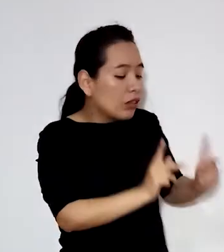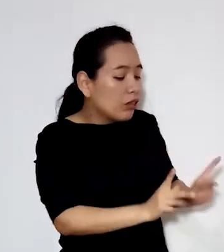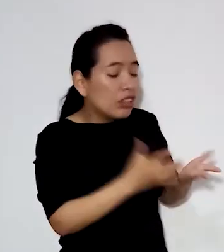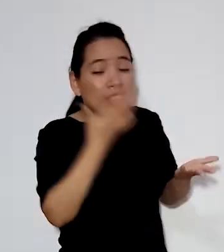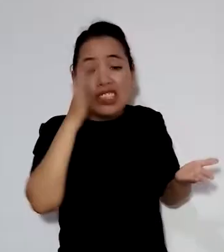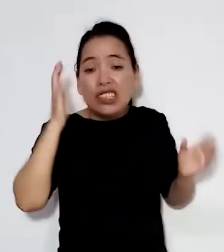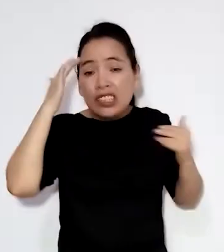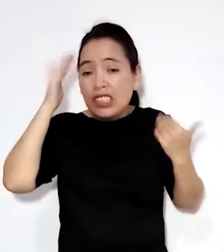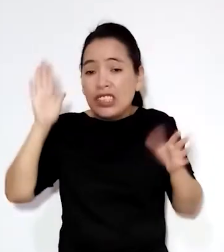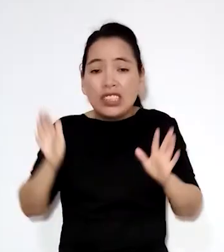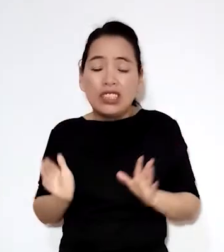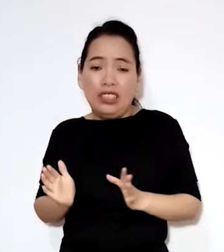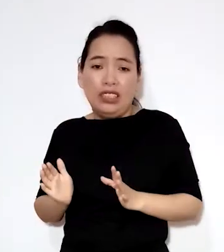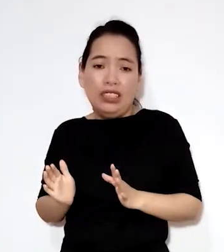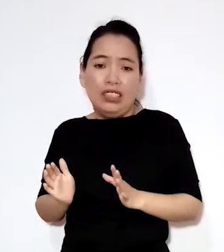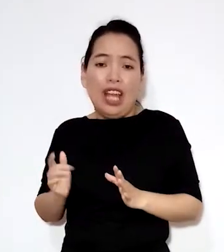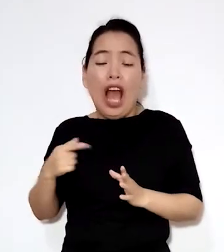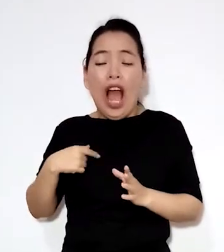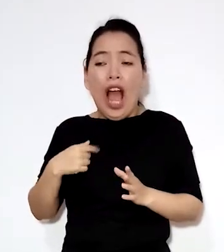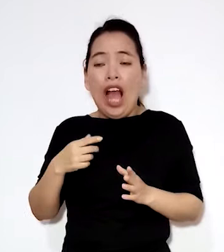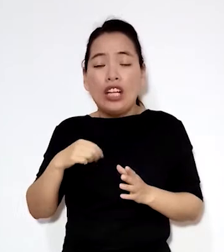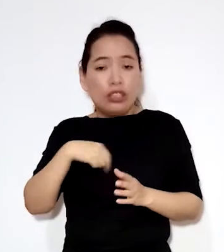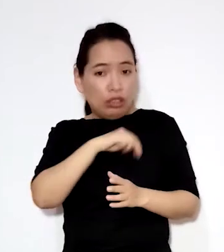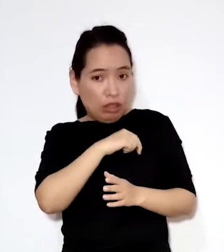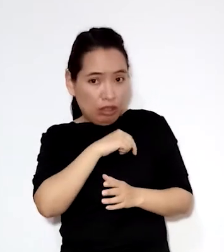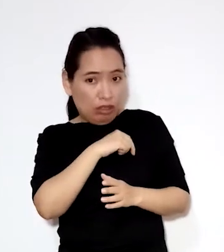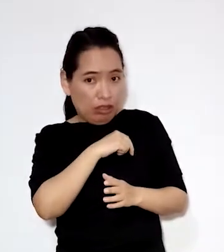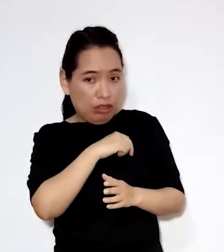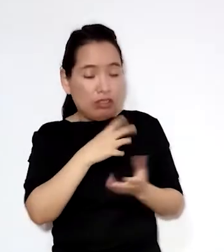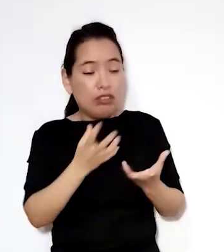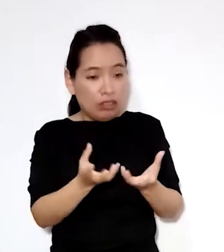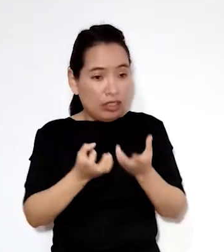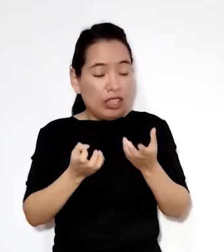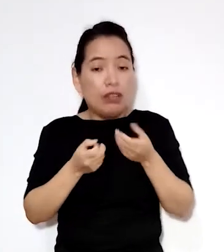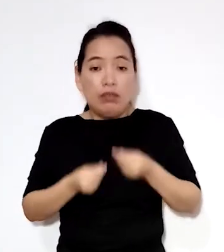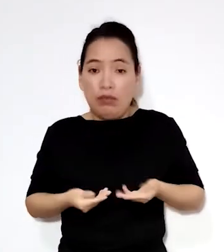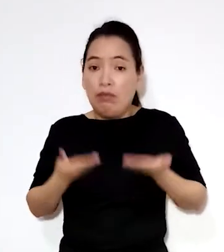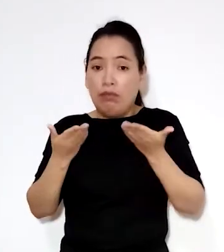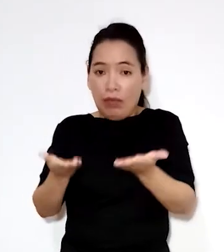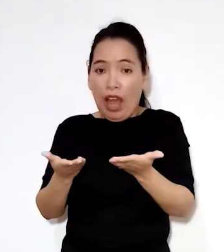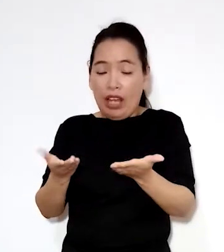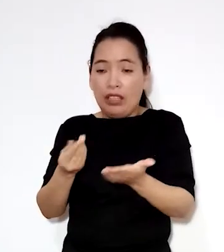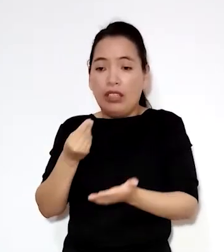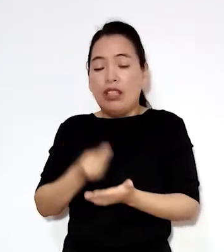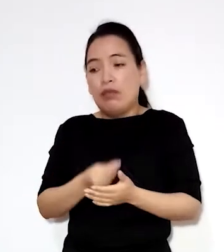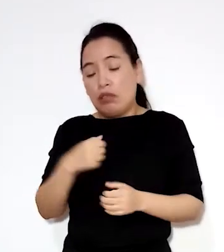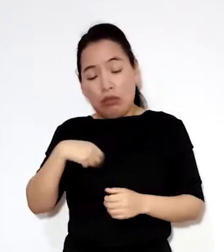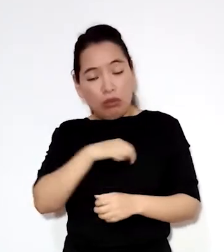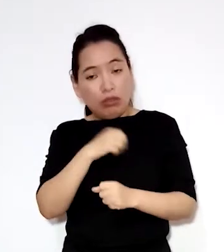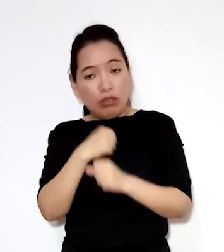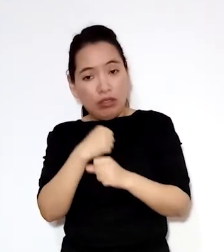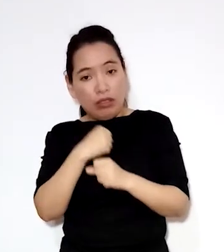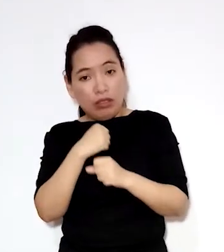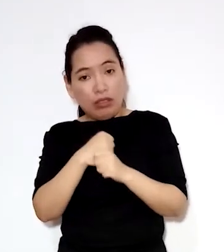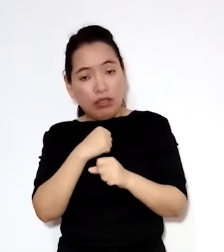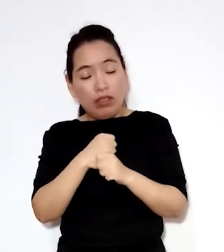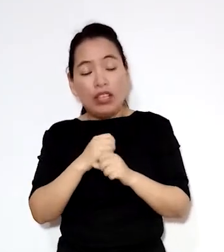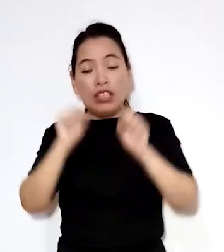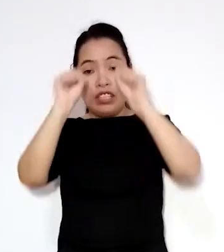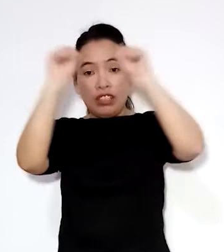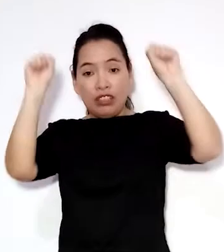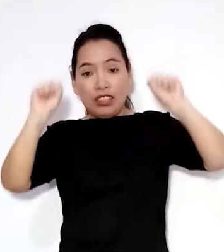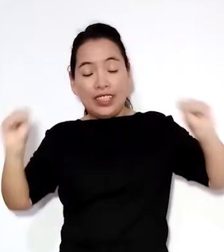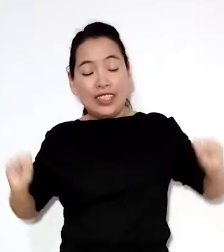pueden diseñar políticas. Desde la red RINE queremos hacer un aporte y lo